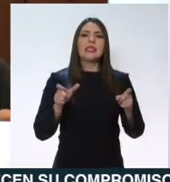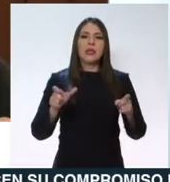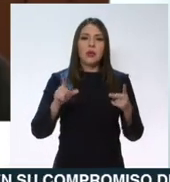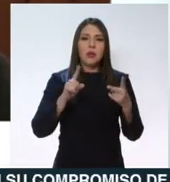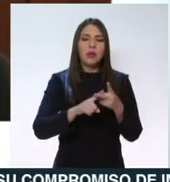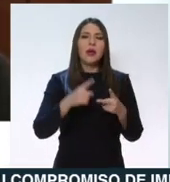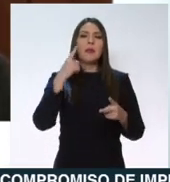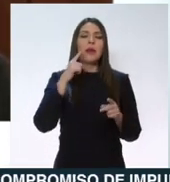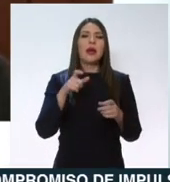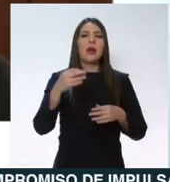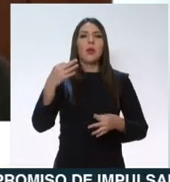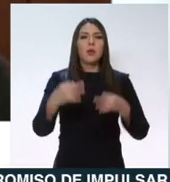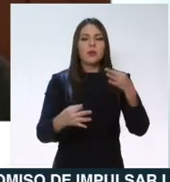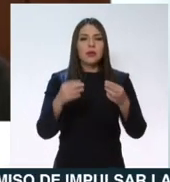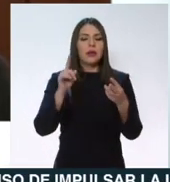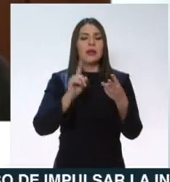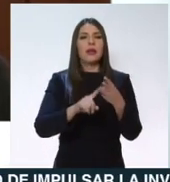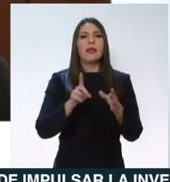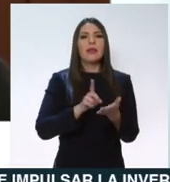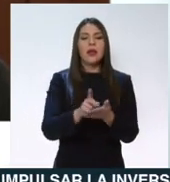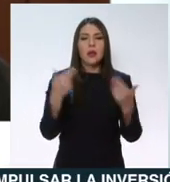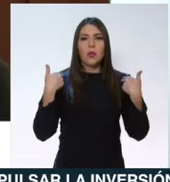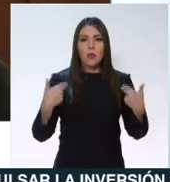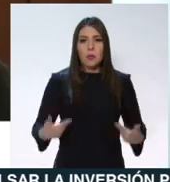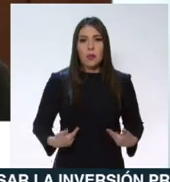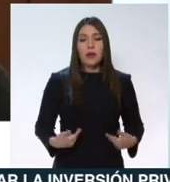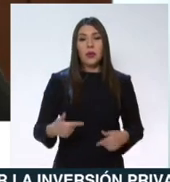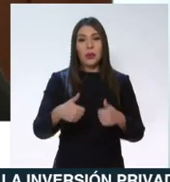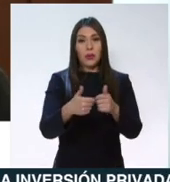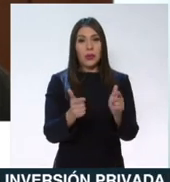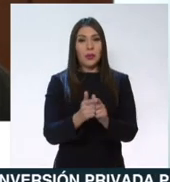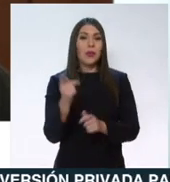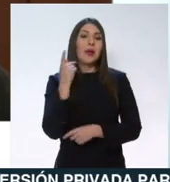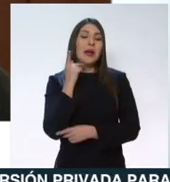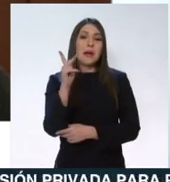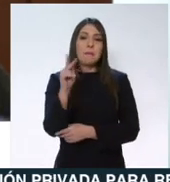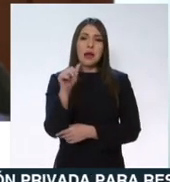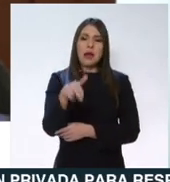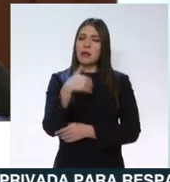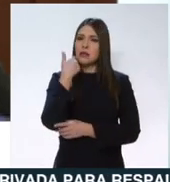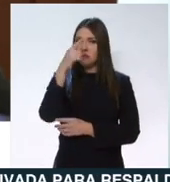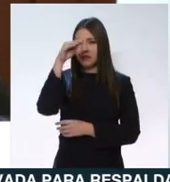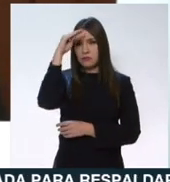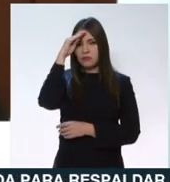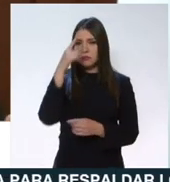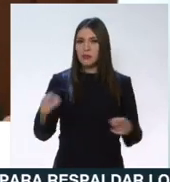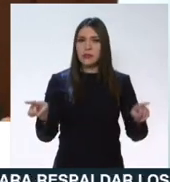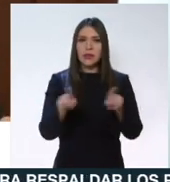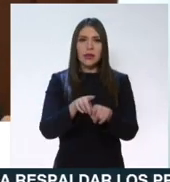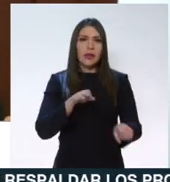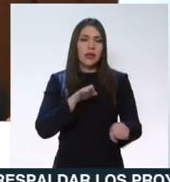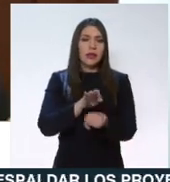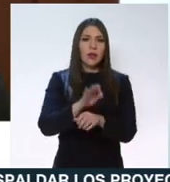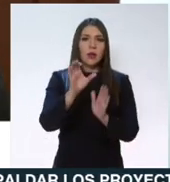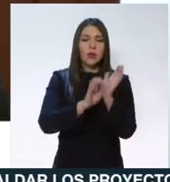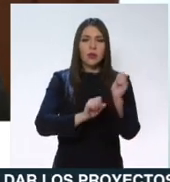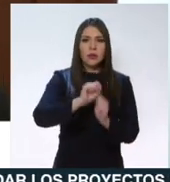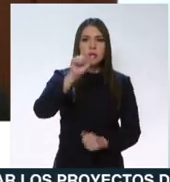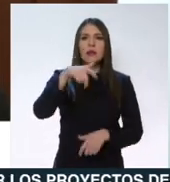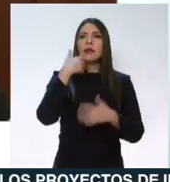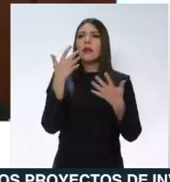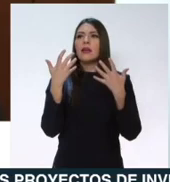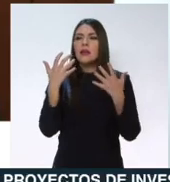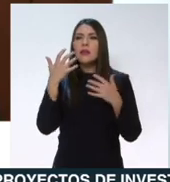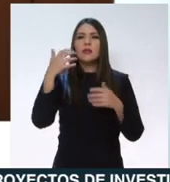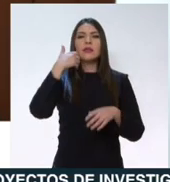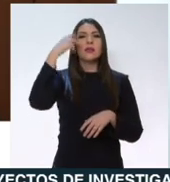derechos humanos, y el PAN ha asumido como una responsabilidad defender la Constitución y que los principios, anhelos y sueños